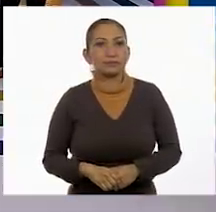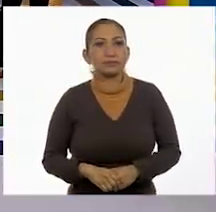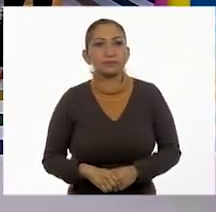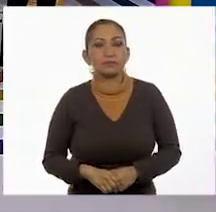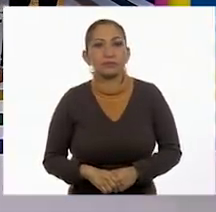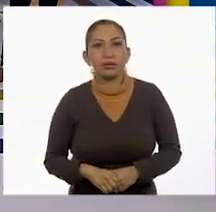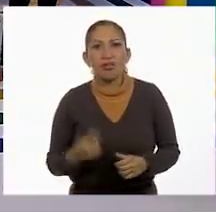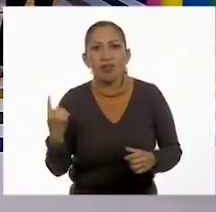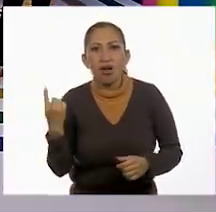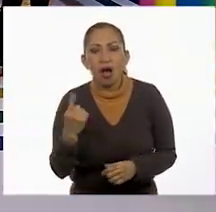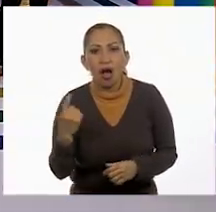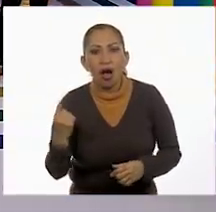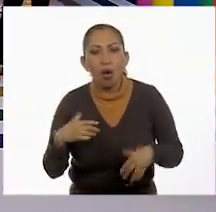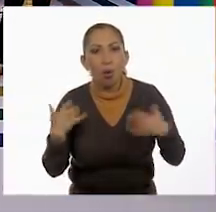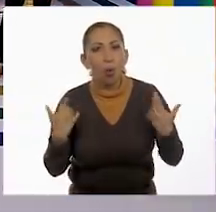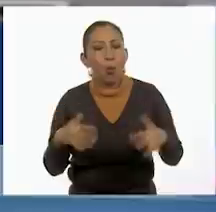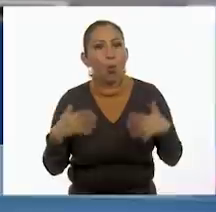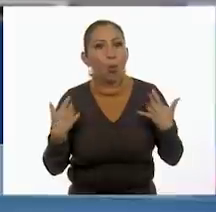¿Qué?